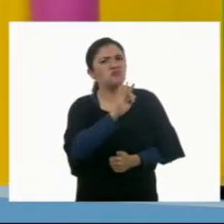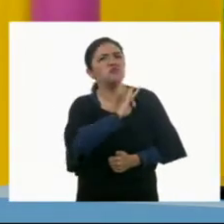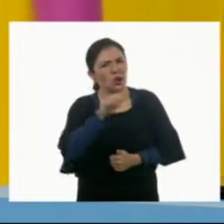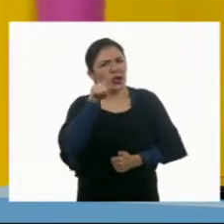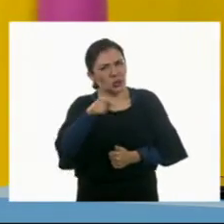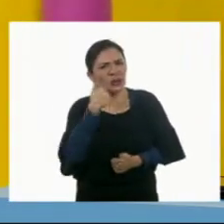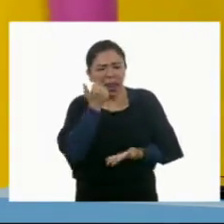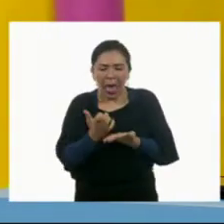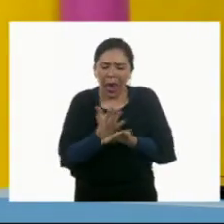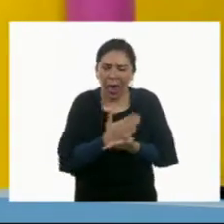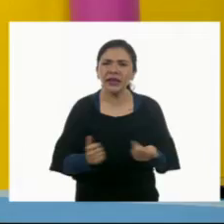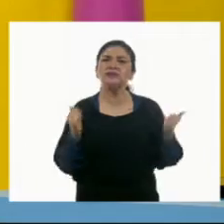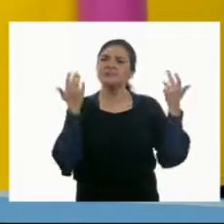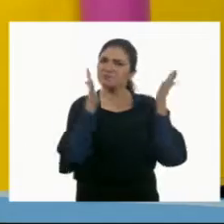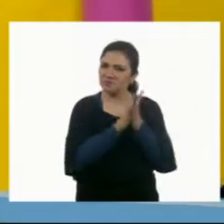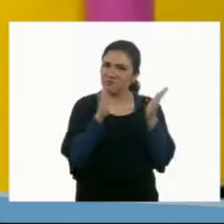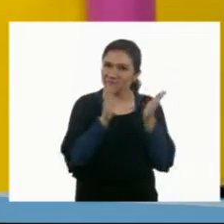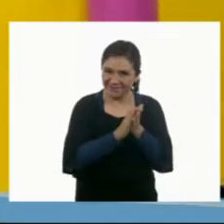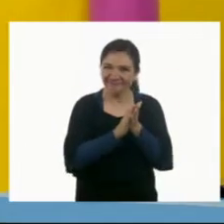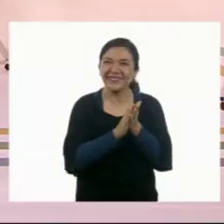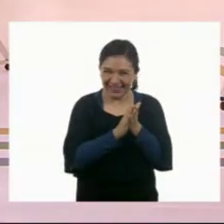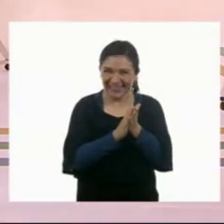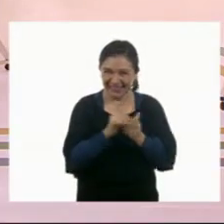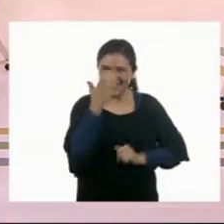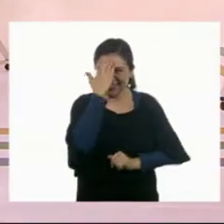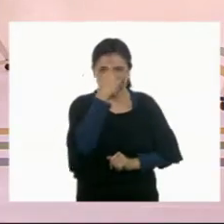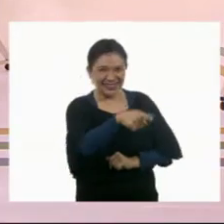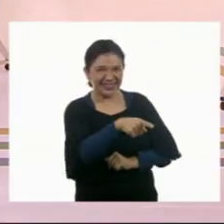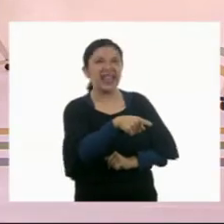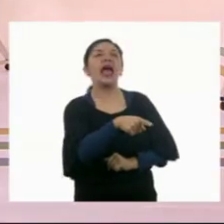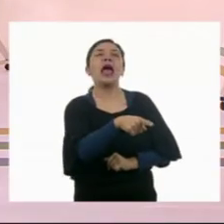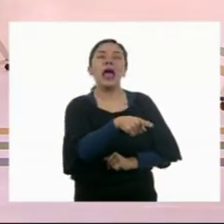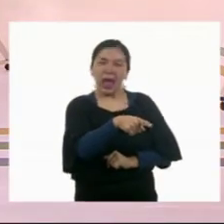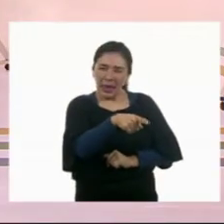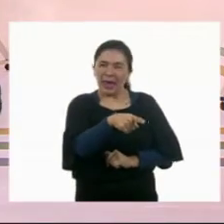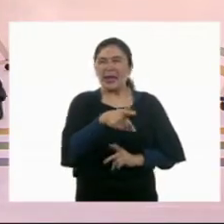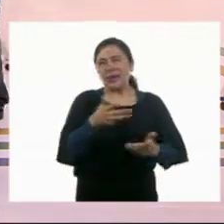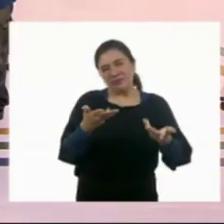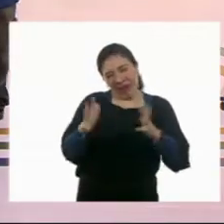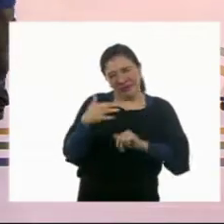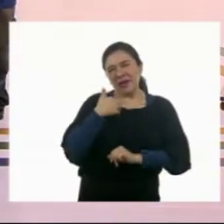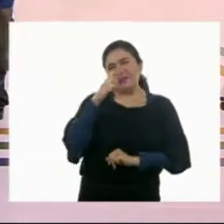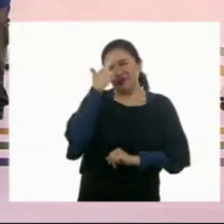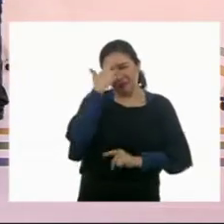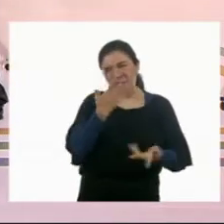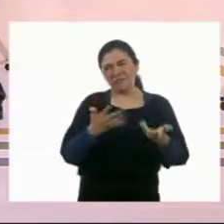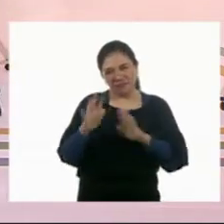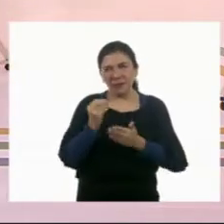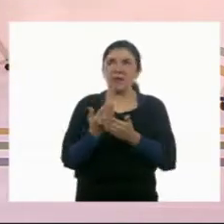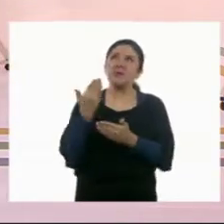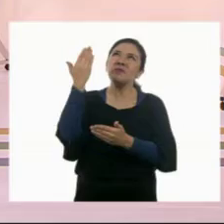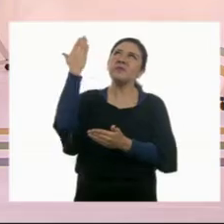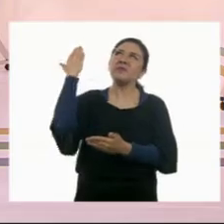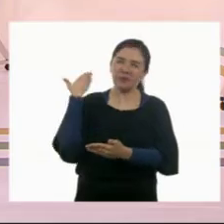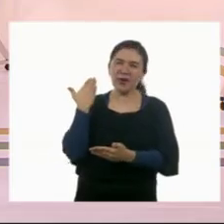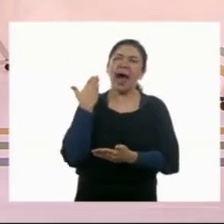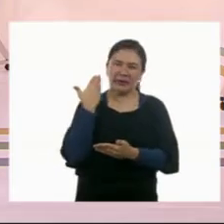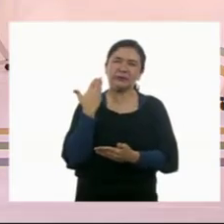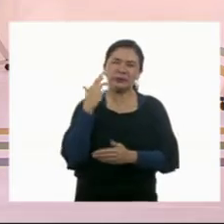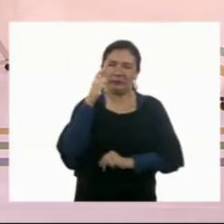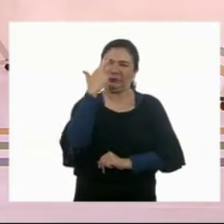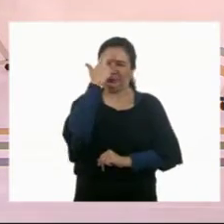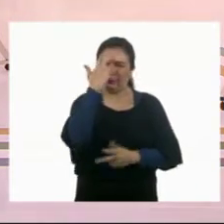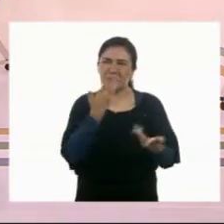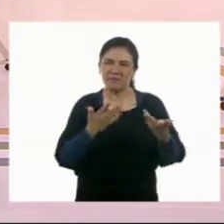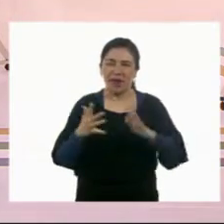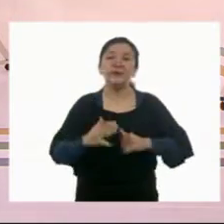las ganas de aplaudir. ¿No? ¿Sí lo conoces? Más o menos, me acuerdo, sí. Bueno, ha pasado tiempo. Ha pasado un poco de